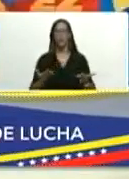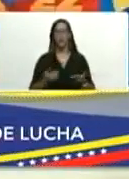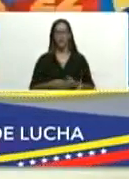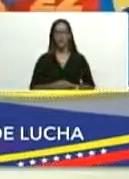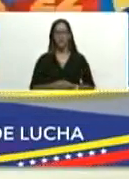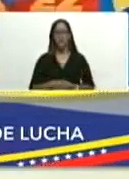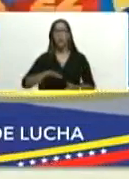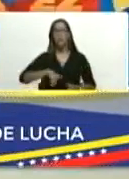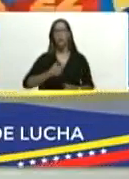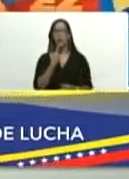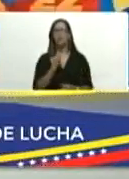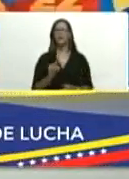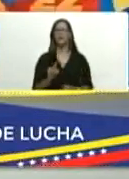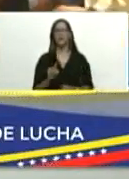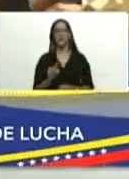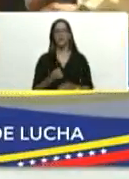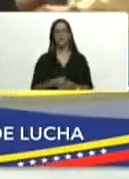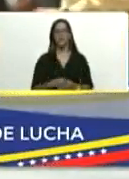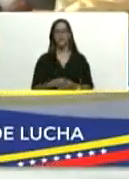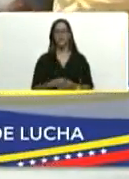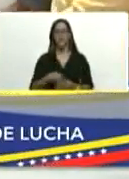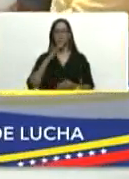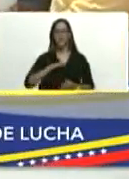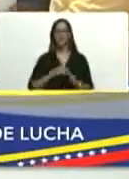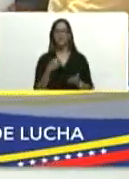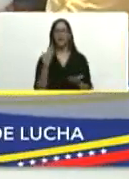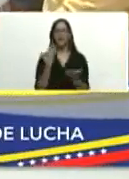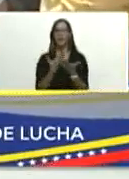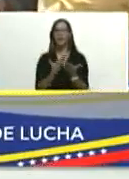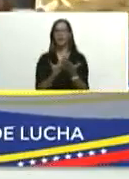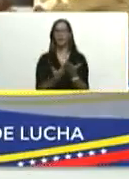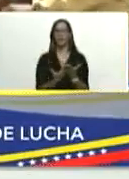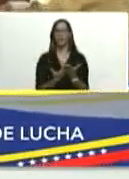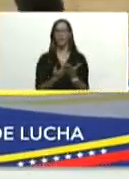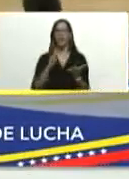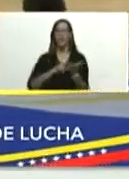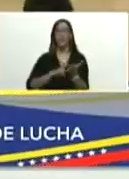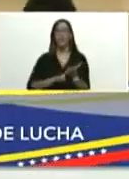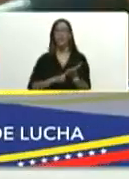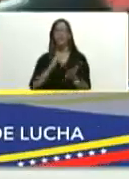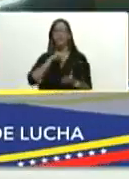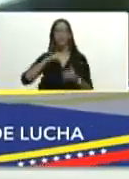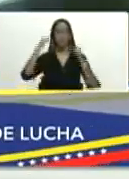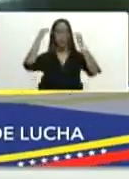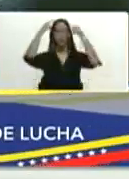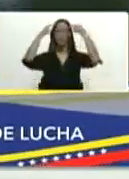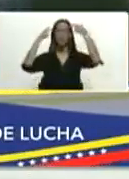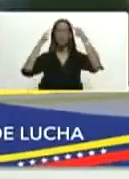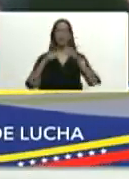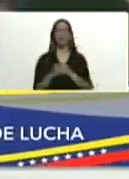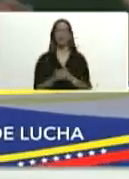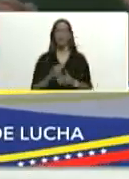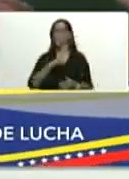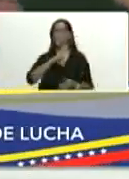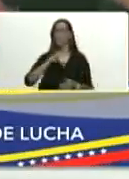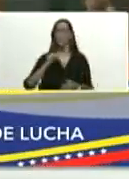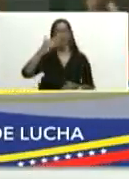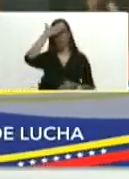puedo decirlo y está comprobado por la realidad que nuestro comandante Chávez no fue